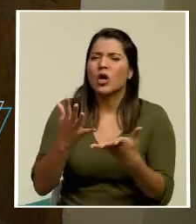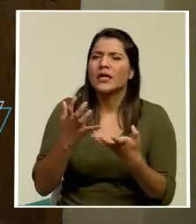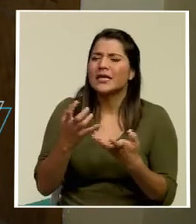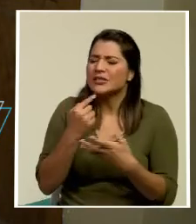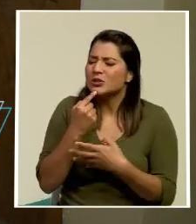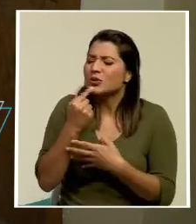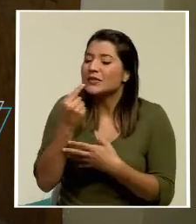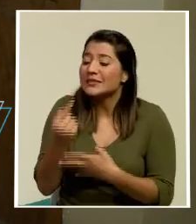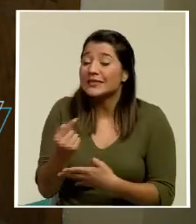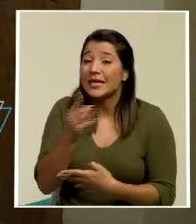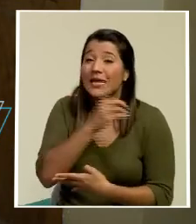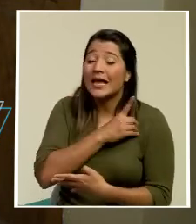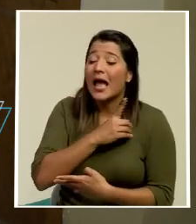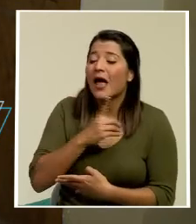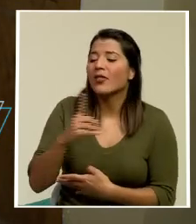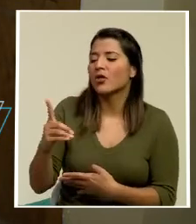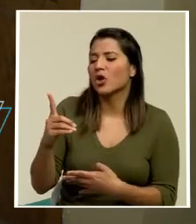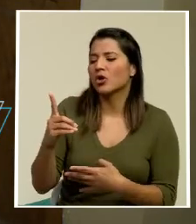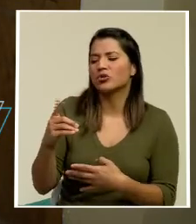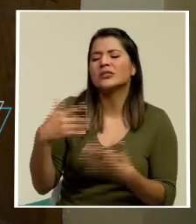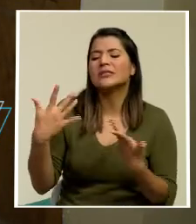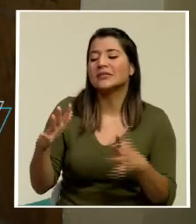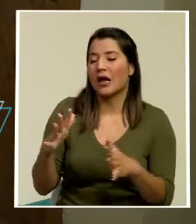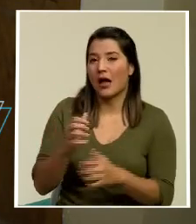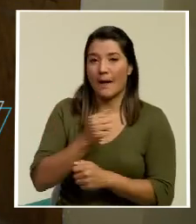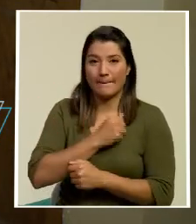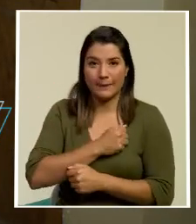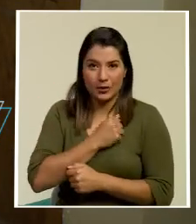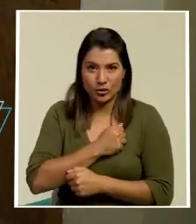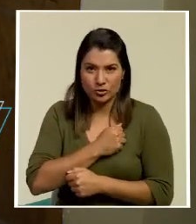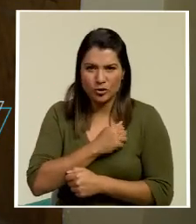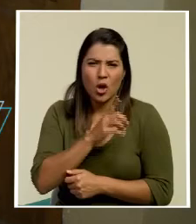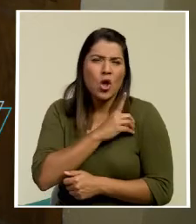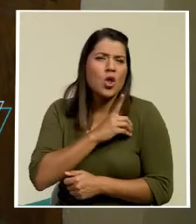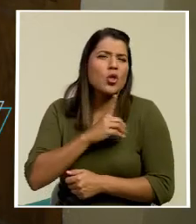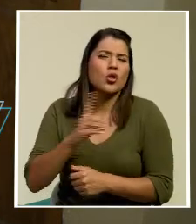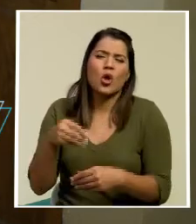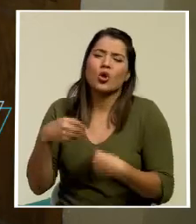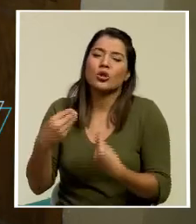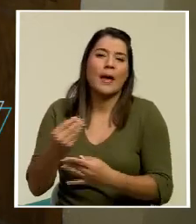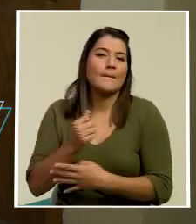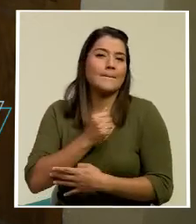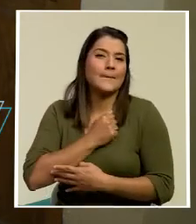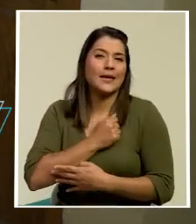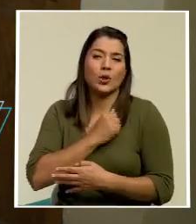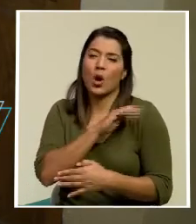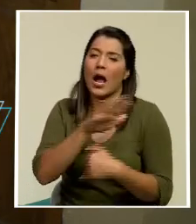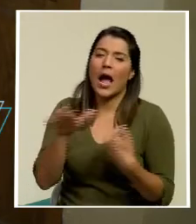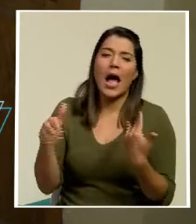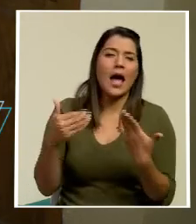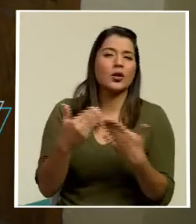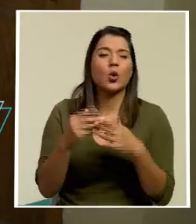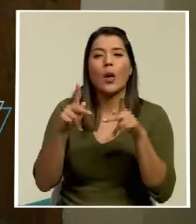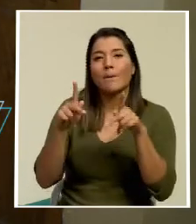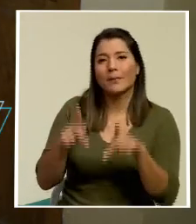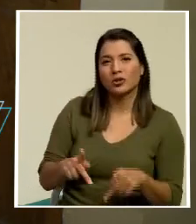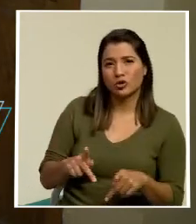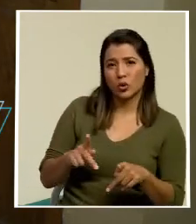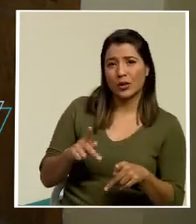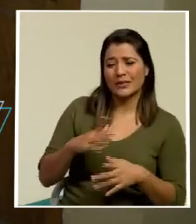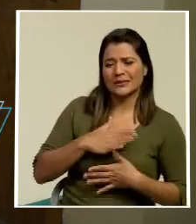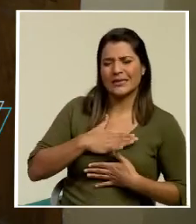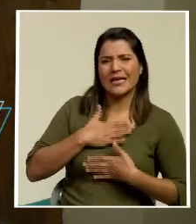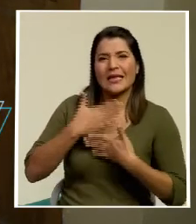Dios te había desde siempre perdonado. Dios perdona a todos los que apuestan la vida por la